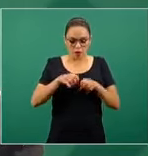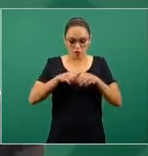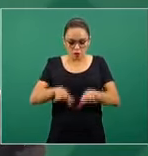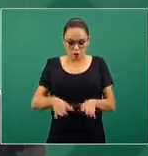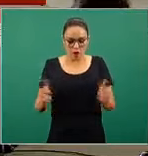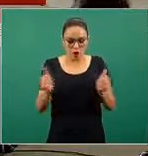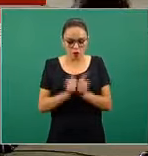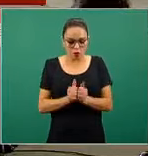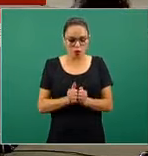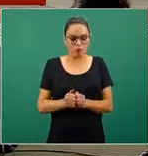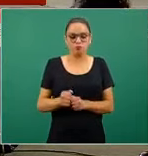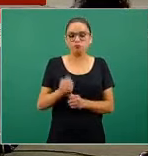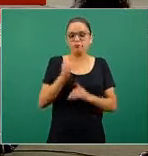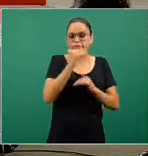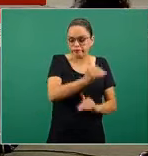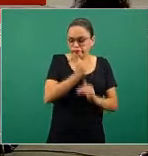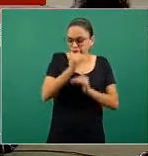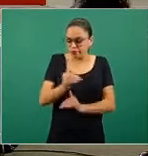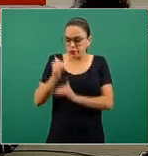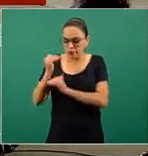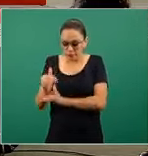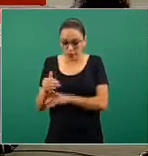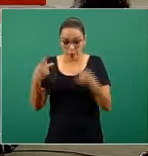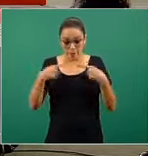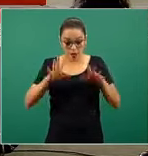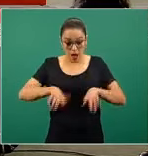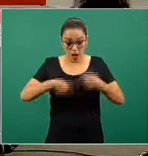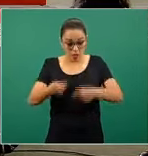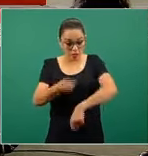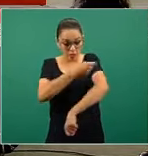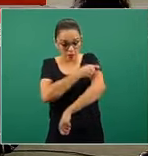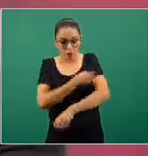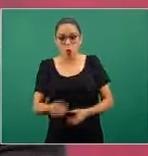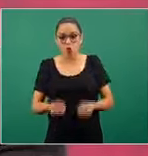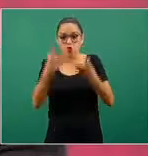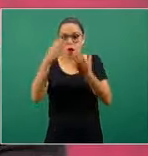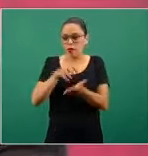personas vacunadas qué proporción pudiera haber desarrollado la